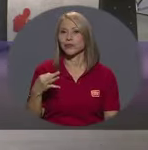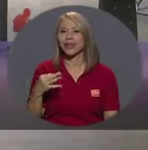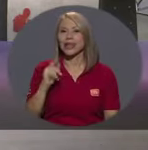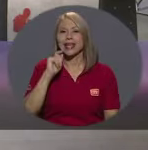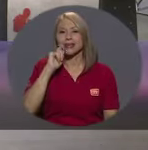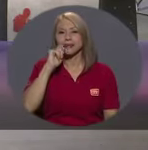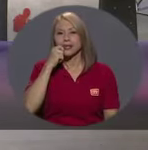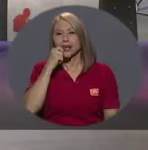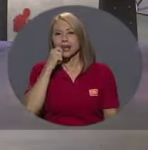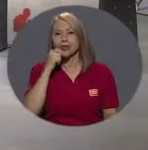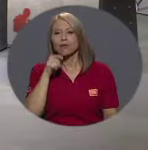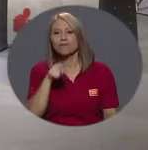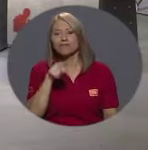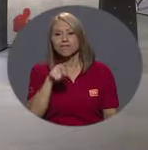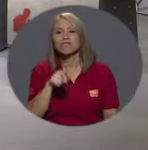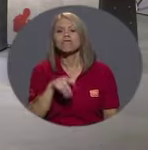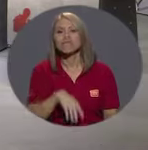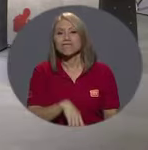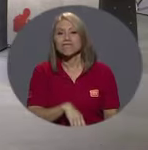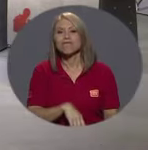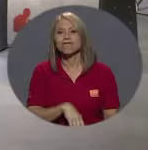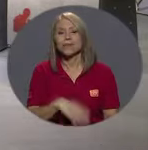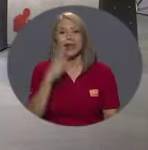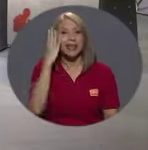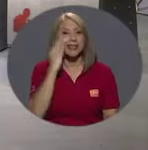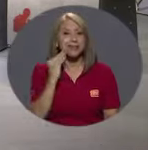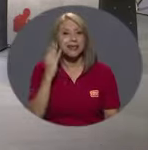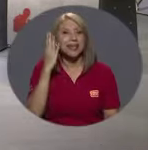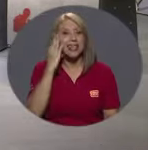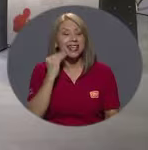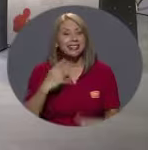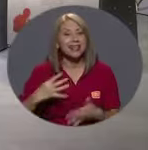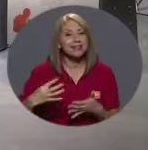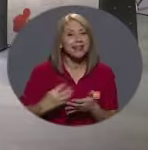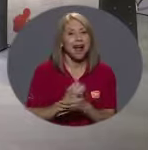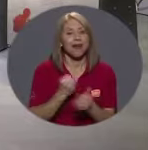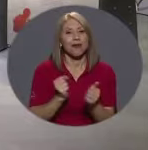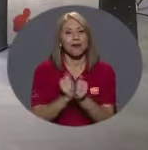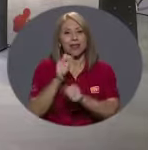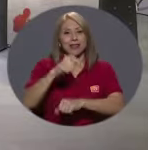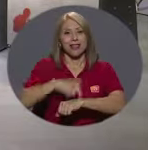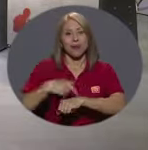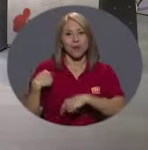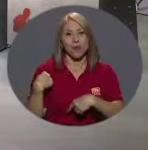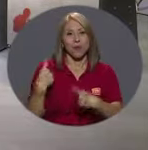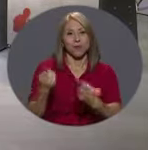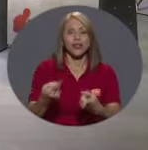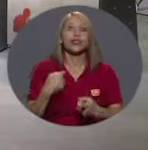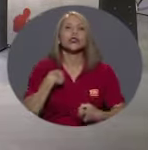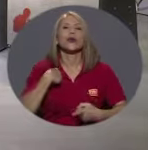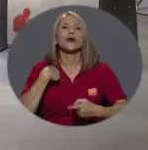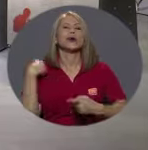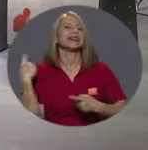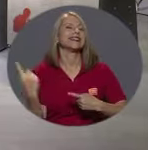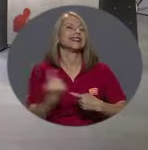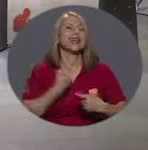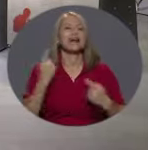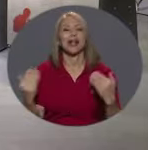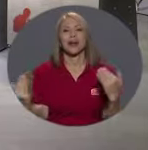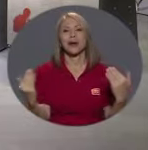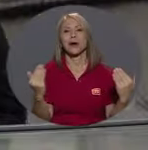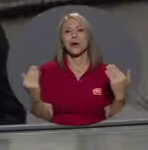mayor secreto está ahí, ¿verdad? La experiencia se gana con el tiempo definitivamente. Yo siempre hago una